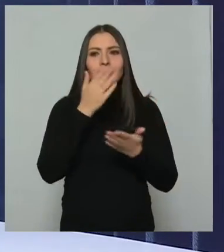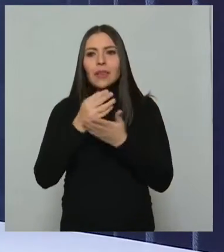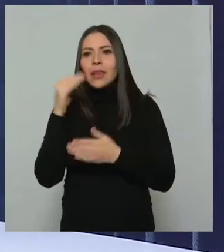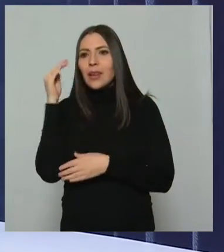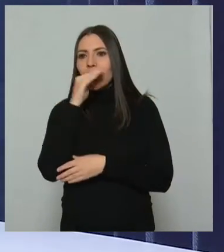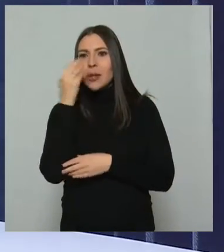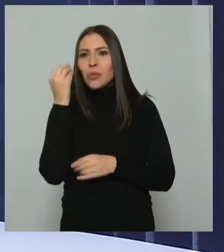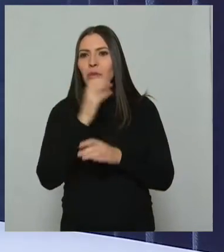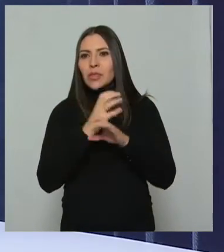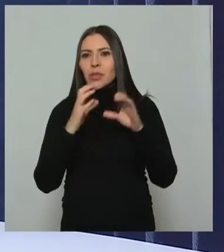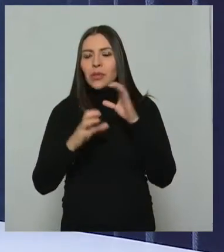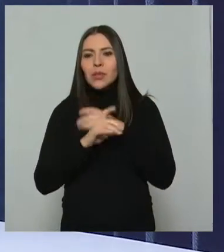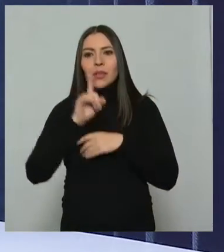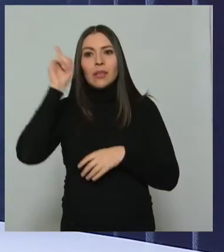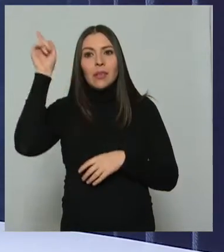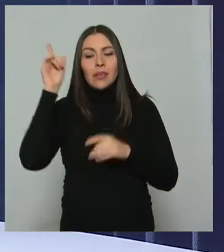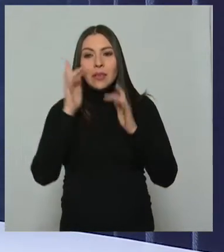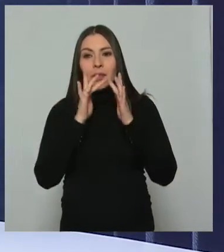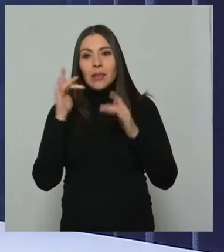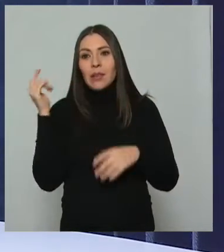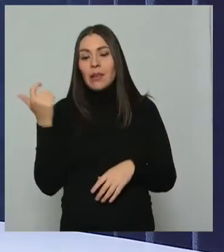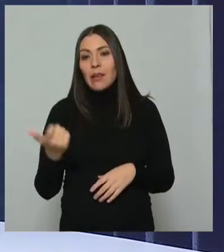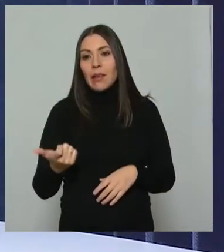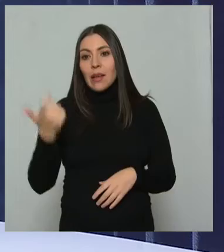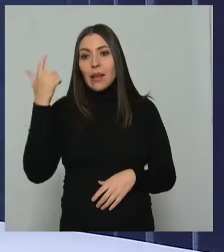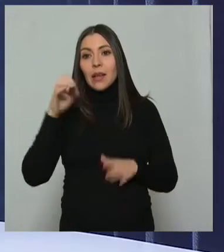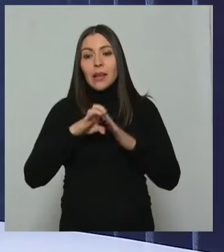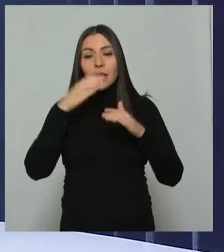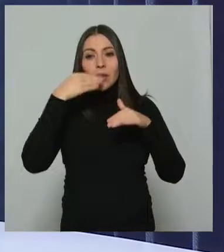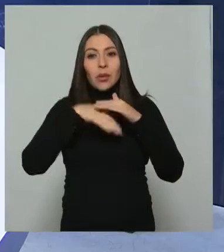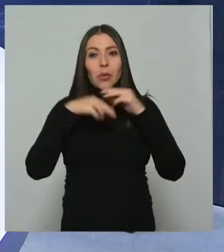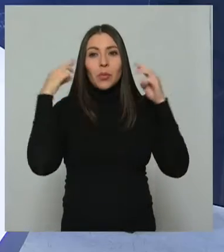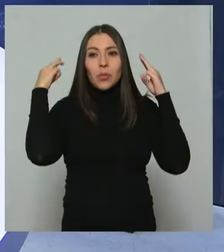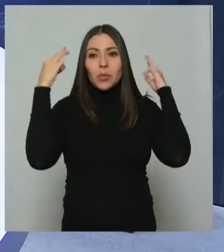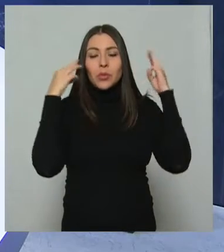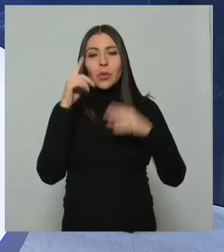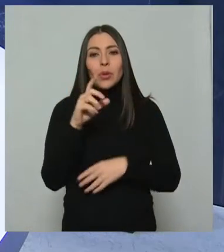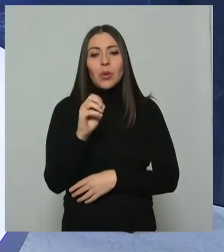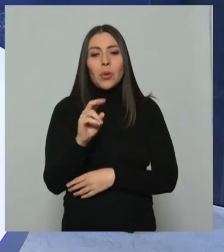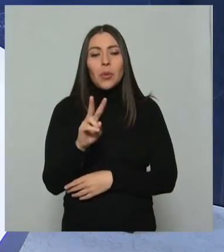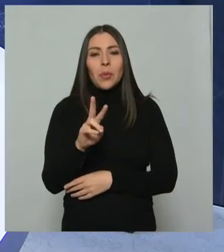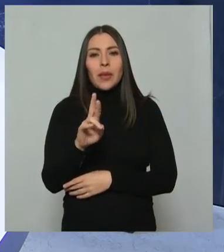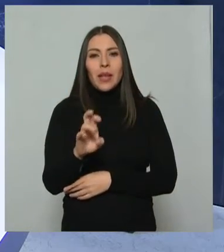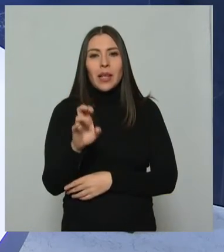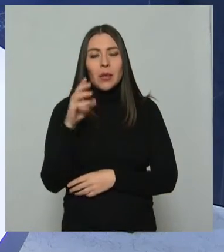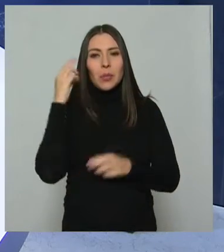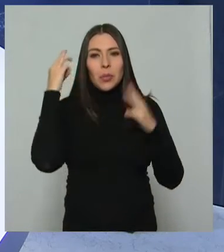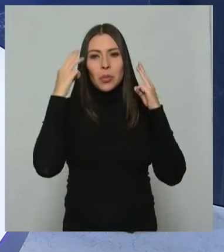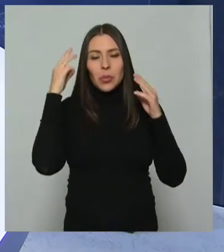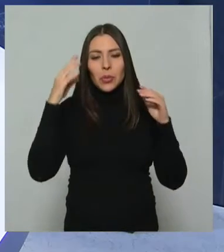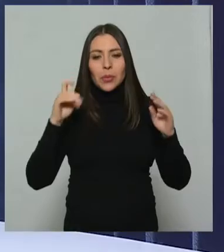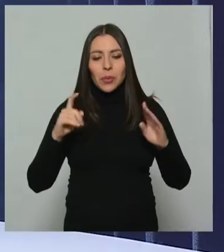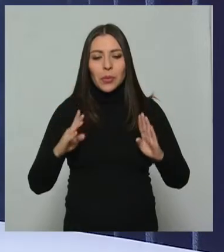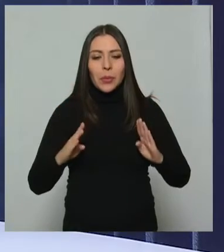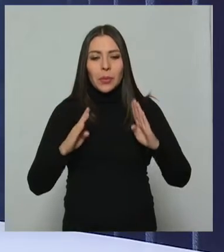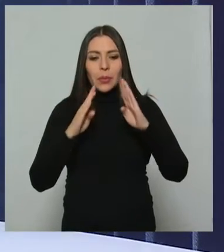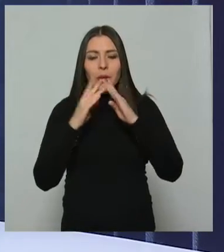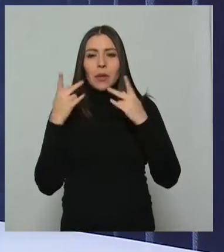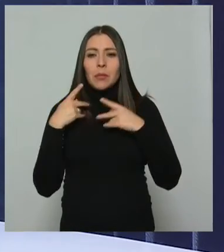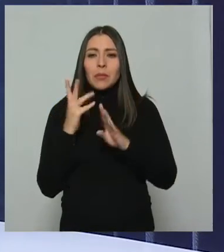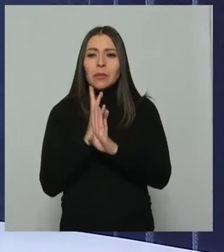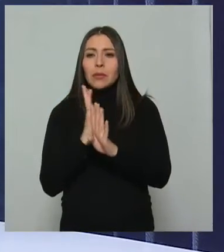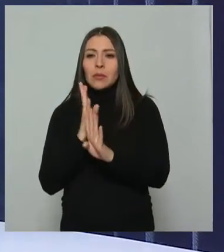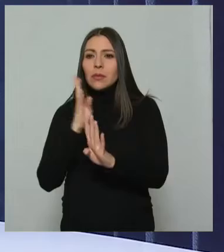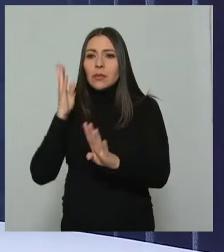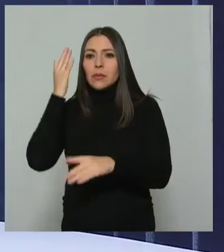espectáculos y allá no, y son muy caros. De hecho, para entrar al Museo del Louvre, me cuenta que, bueno, los extranjeros tienen que hacer largas filas, a veces